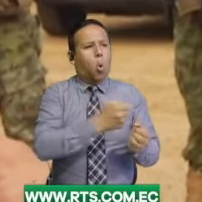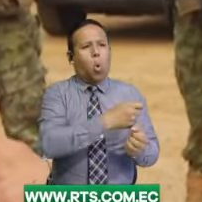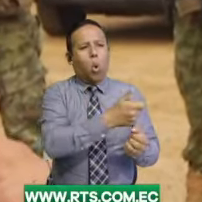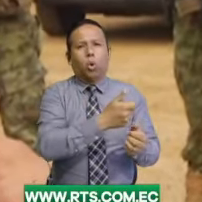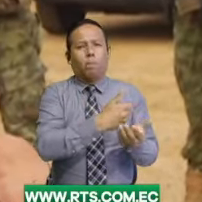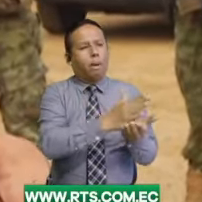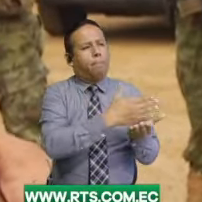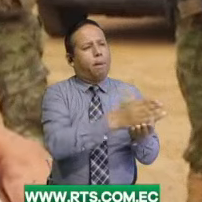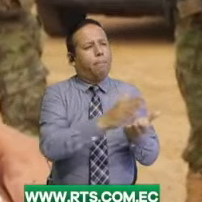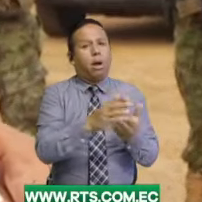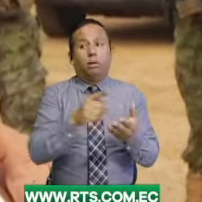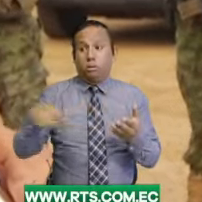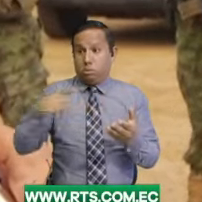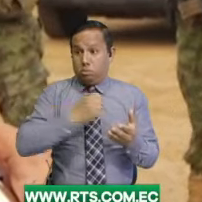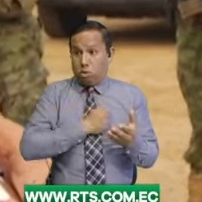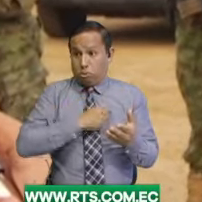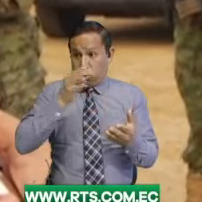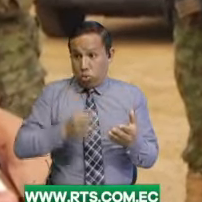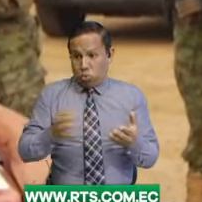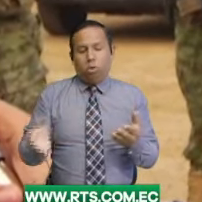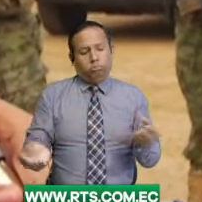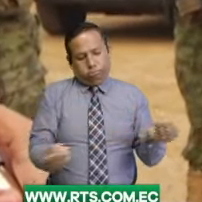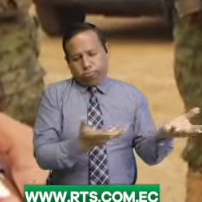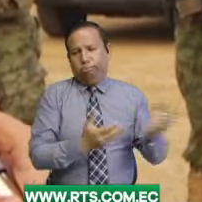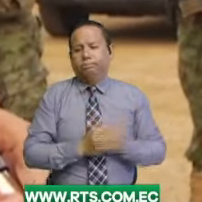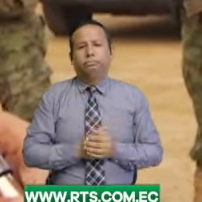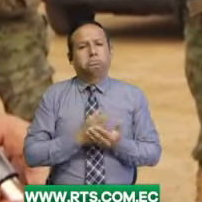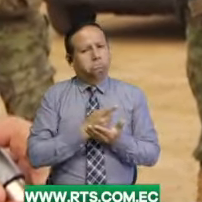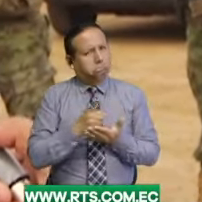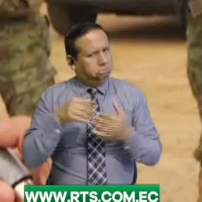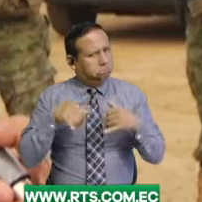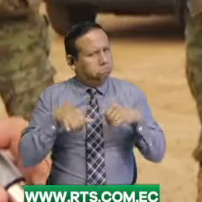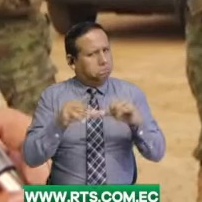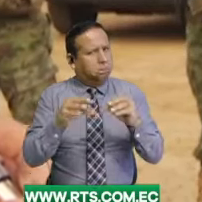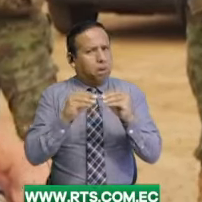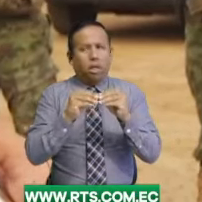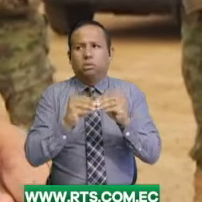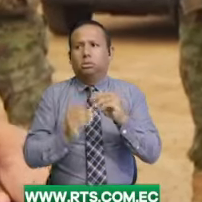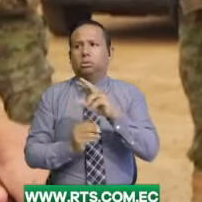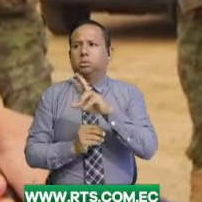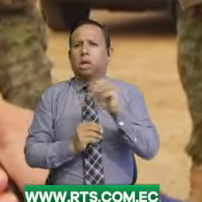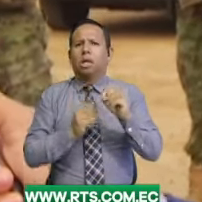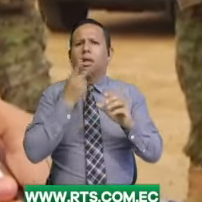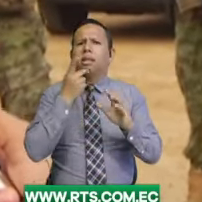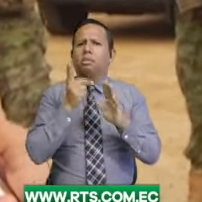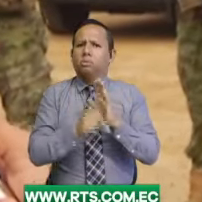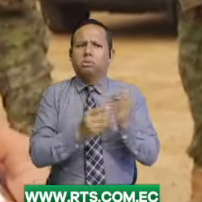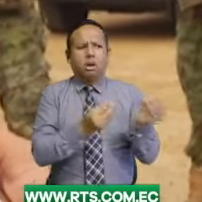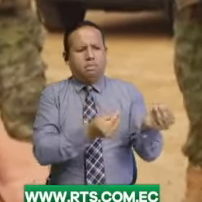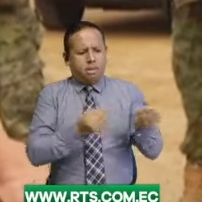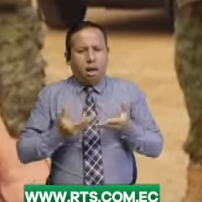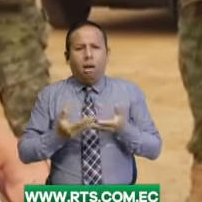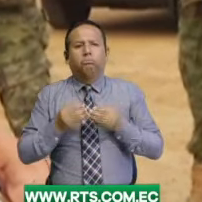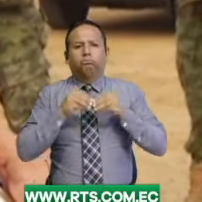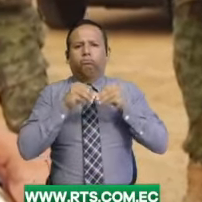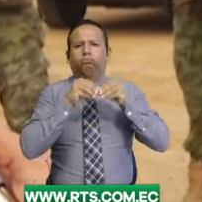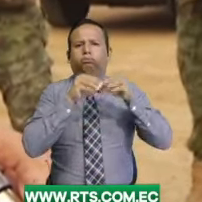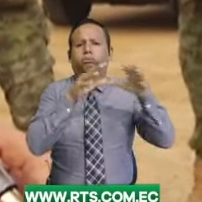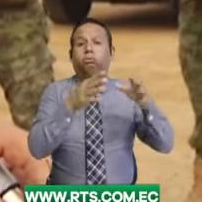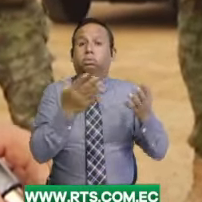y entregar a sus legítimos dueños y esta semana seguimos. Tenemos 30 denuncias más que vamos a cubrir y asimismo se